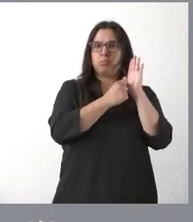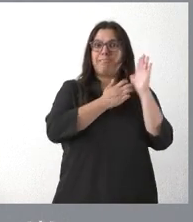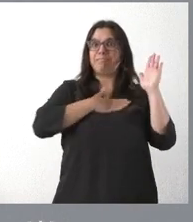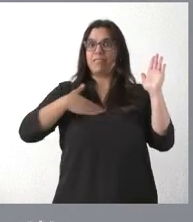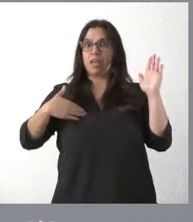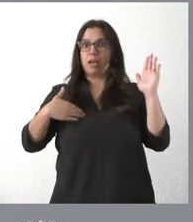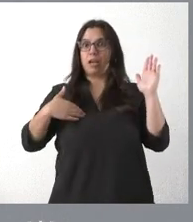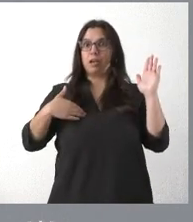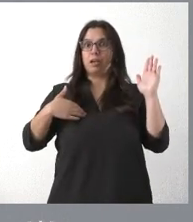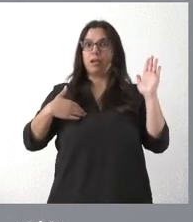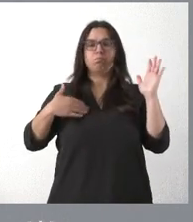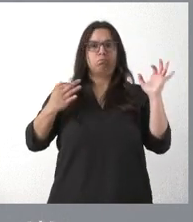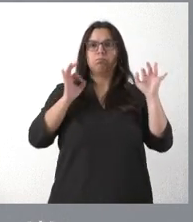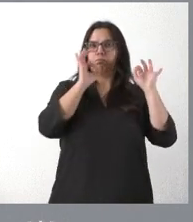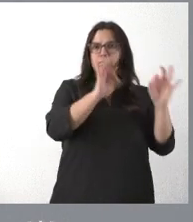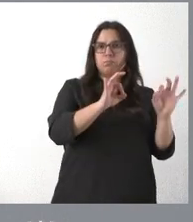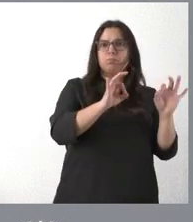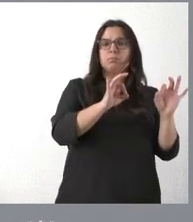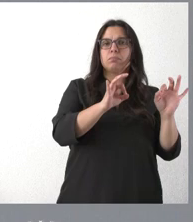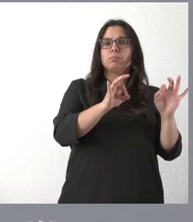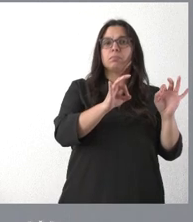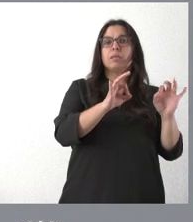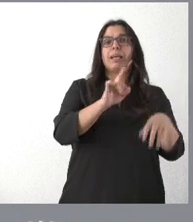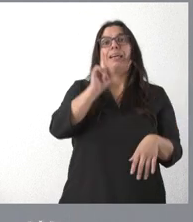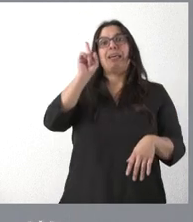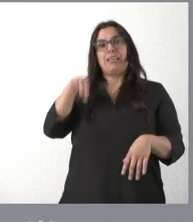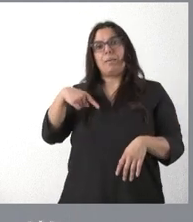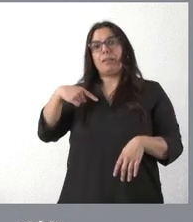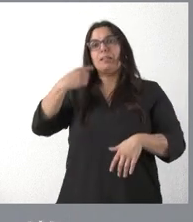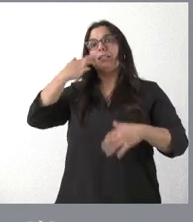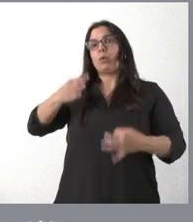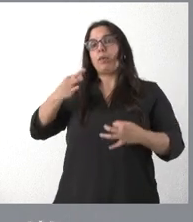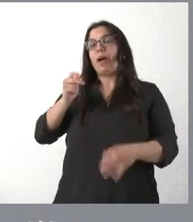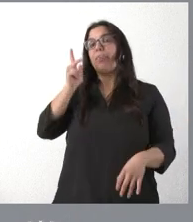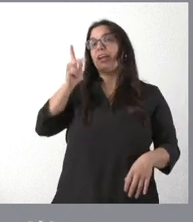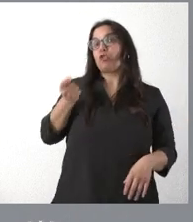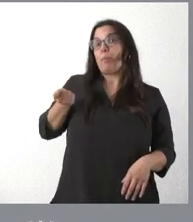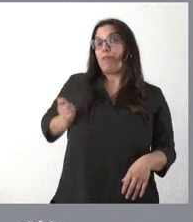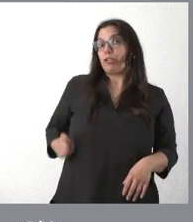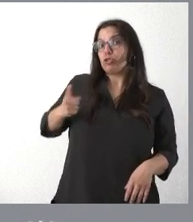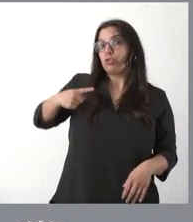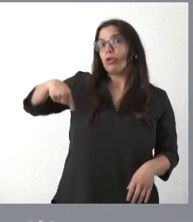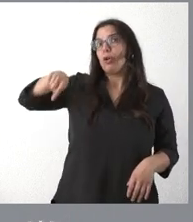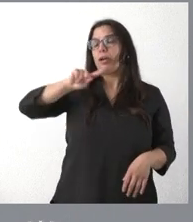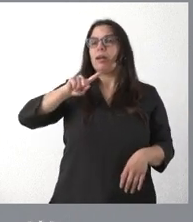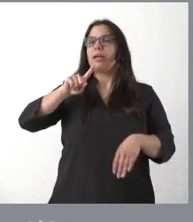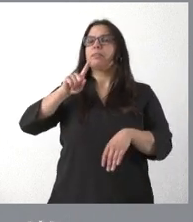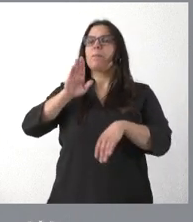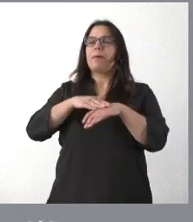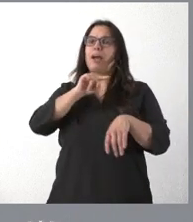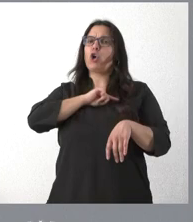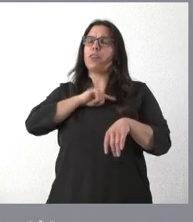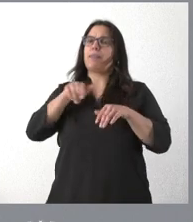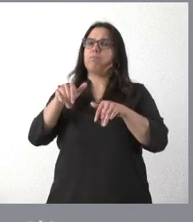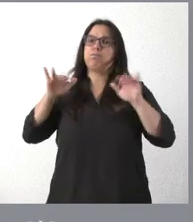y con la correspondiente financiación pública y también garantizamos el derecho de Los profesionales a la objeción de conciencia